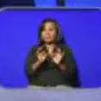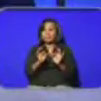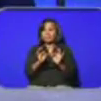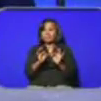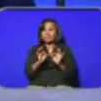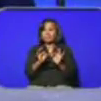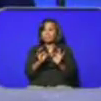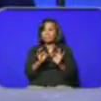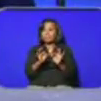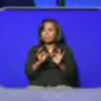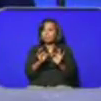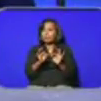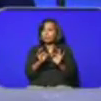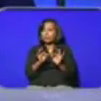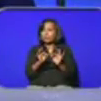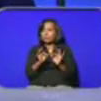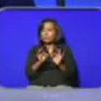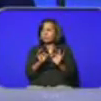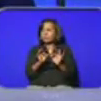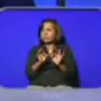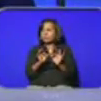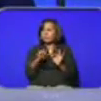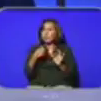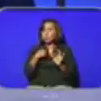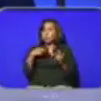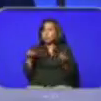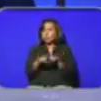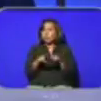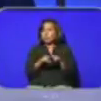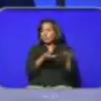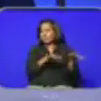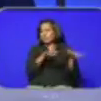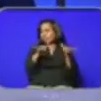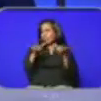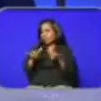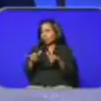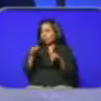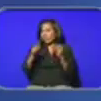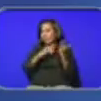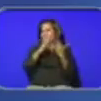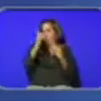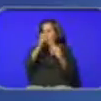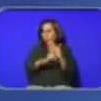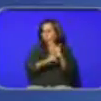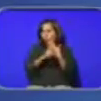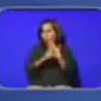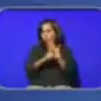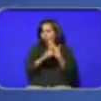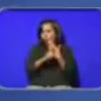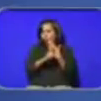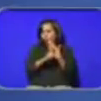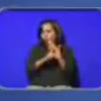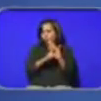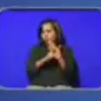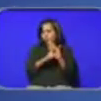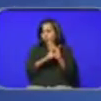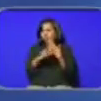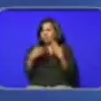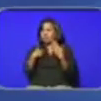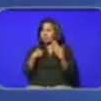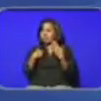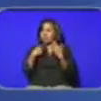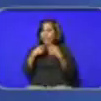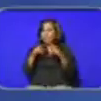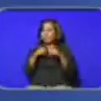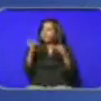Mariana Lourdes. Me uno a los comentarios del señor rector. En realidad, este es un proyecto que, como todo proyecto educativo, va a tener retos, pero hay que mirarlo